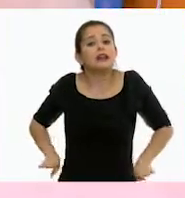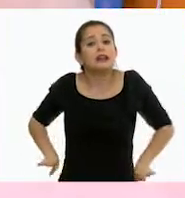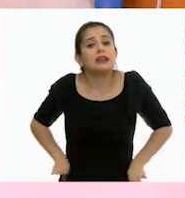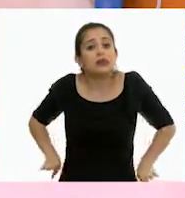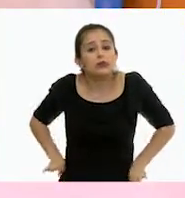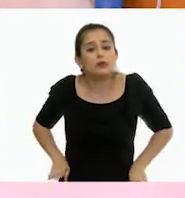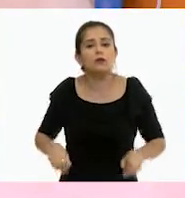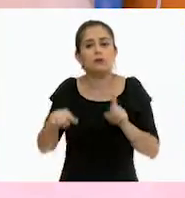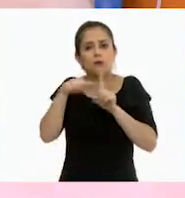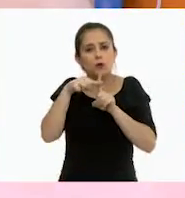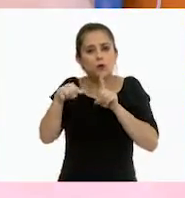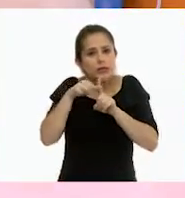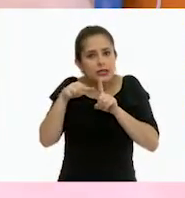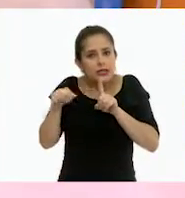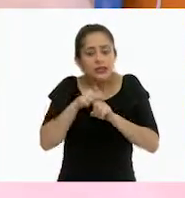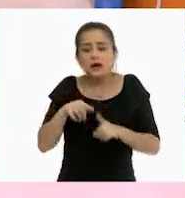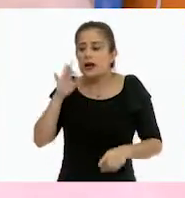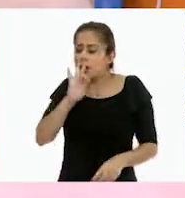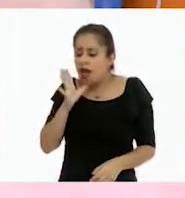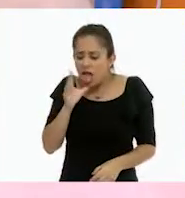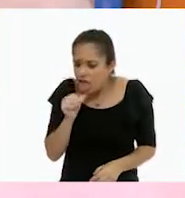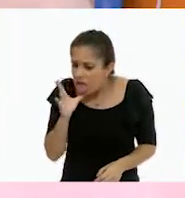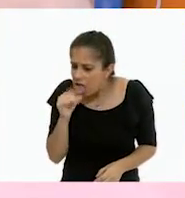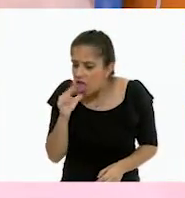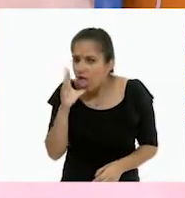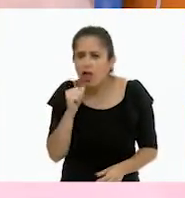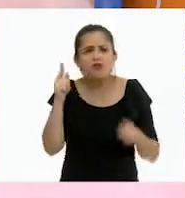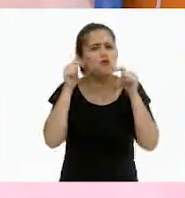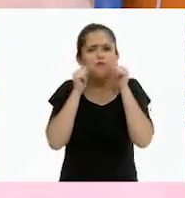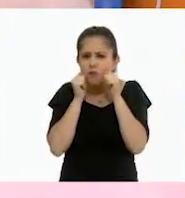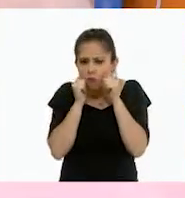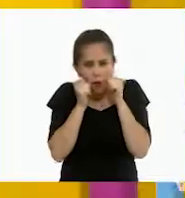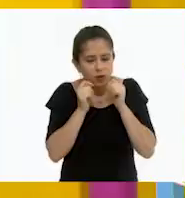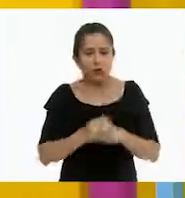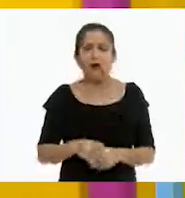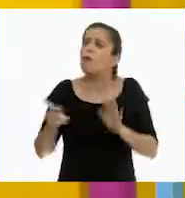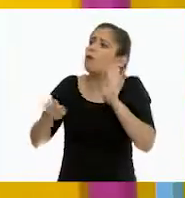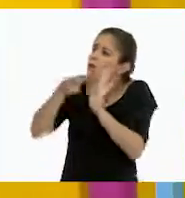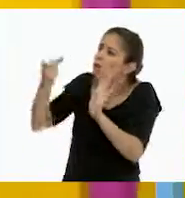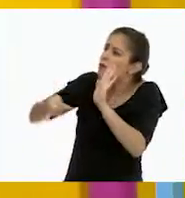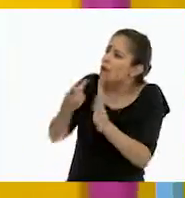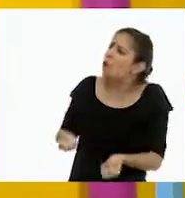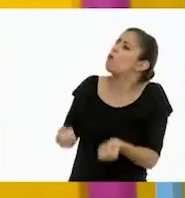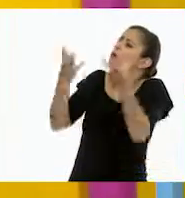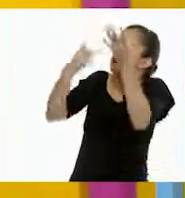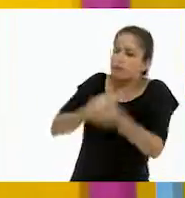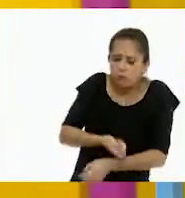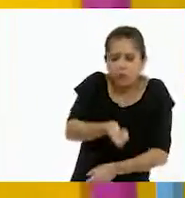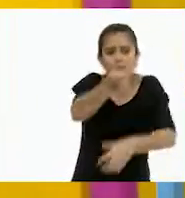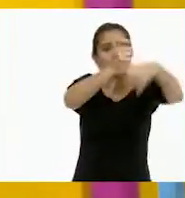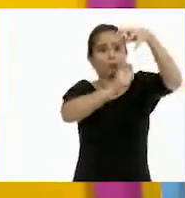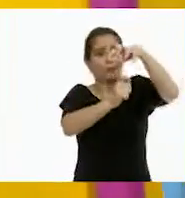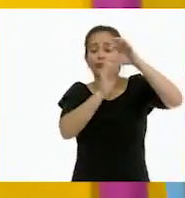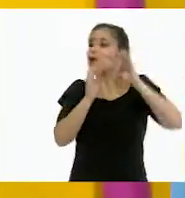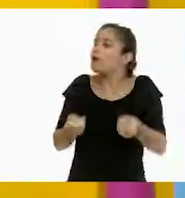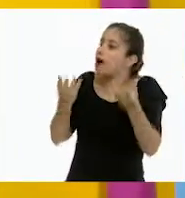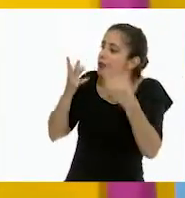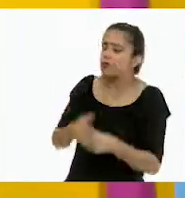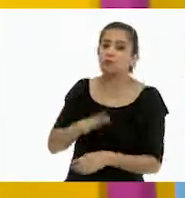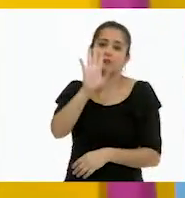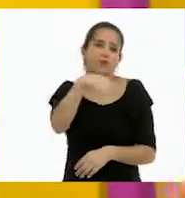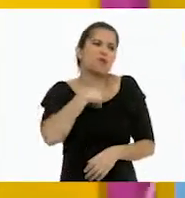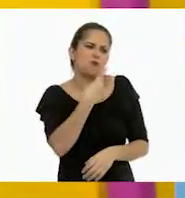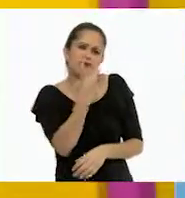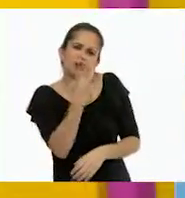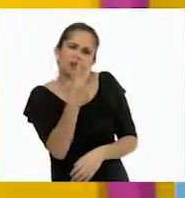actitud proactiva de no me sale, pero lo voy a lograr. ¿Cuántas veces tendría que hacerlo, Héctor, para que me saliera? Pues mira, a mí me costó un par de